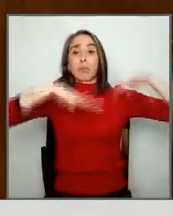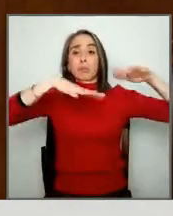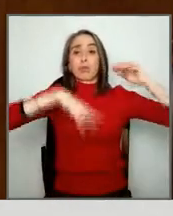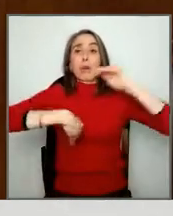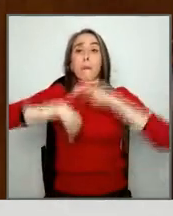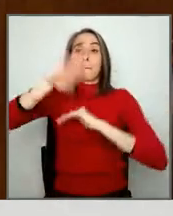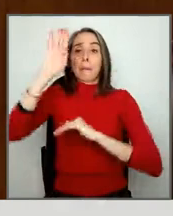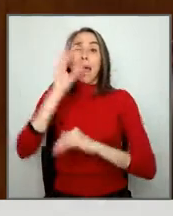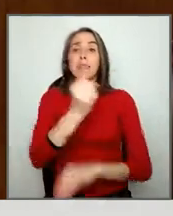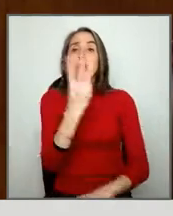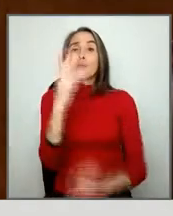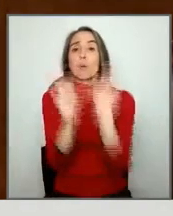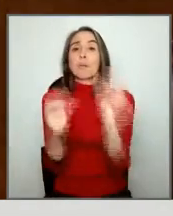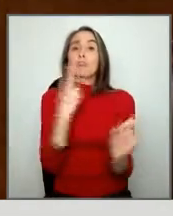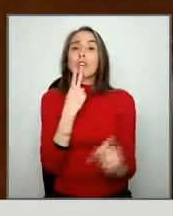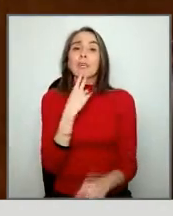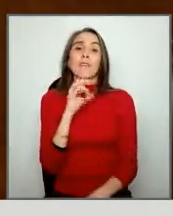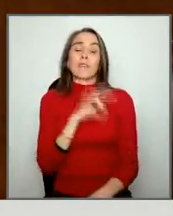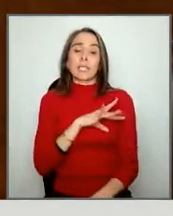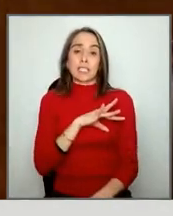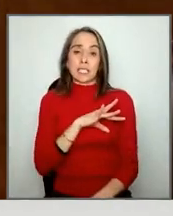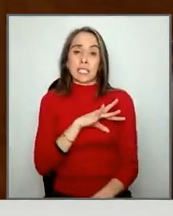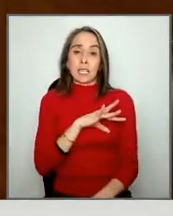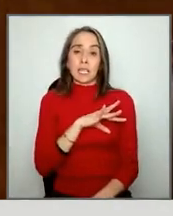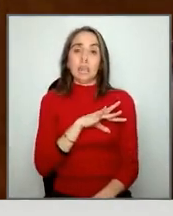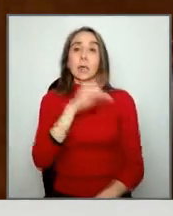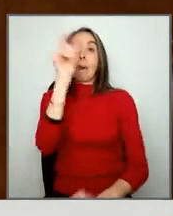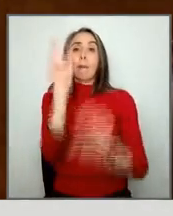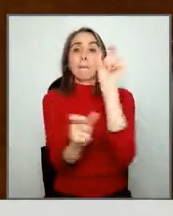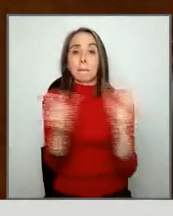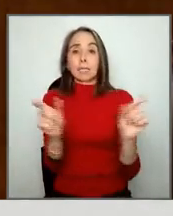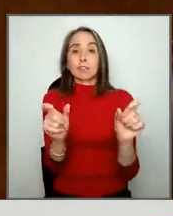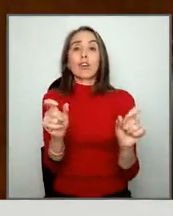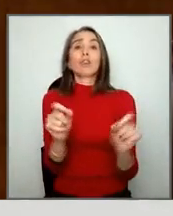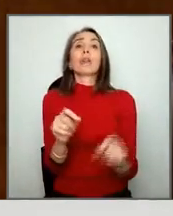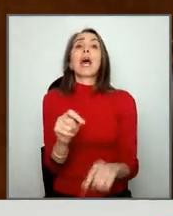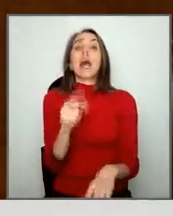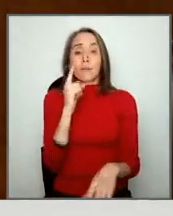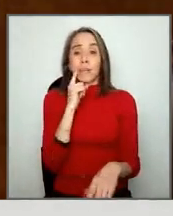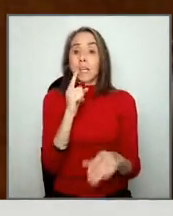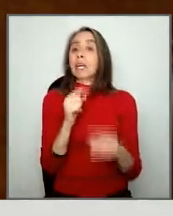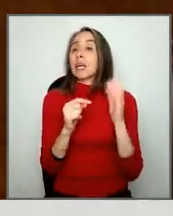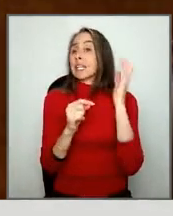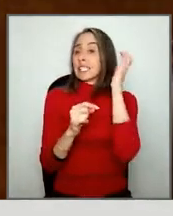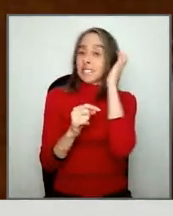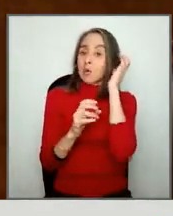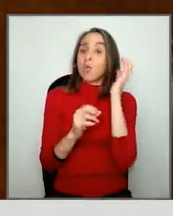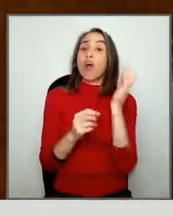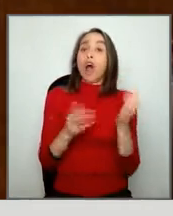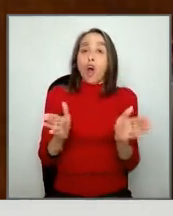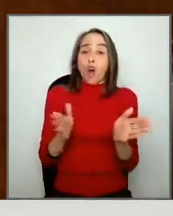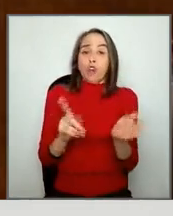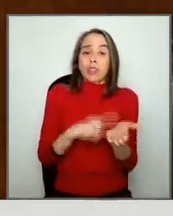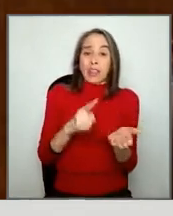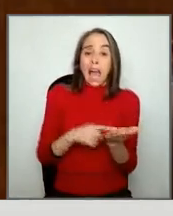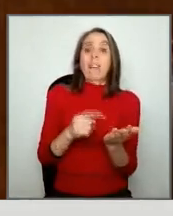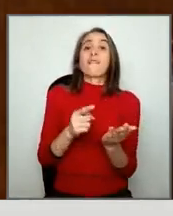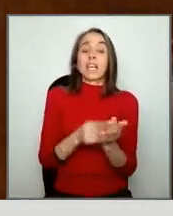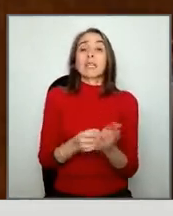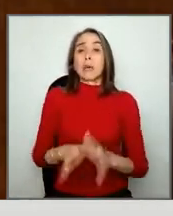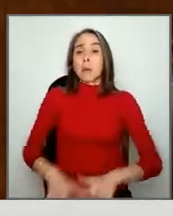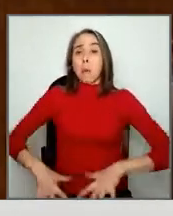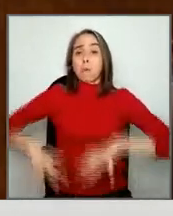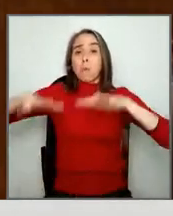habitantes en muchos casos las personas tienen más de un cargador por dispositivo electrónico o acumulan los que ya no tienen vida